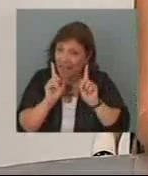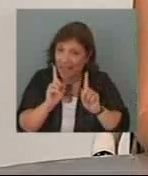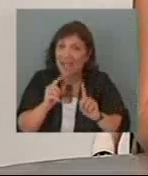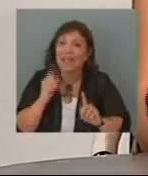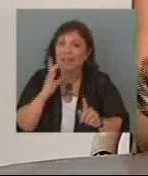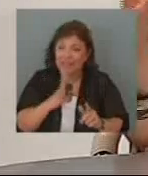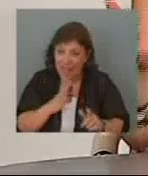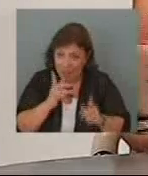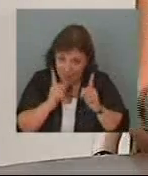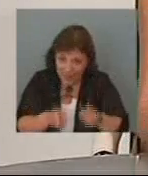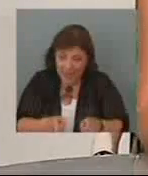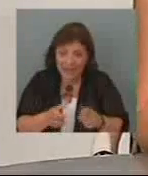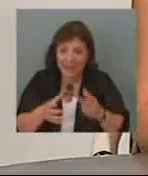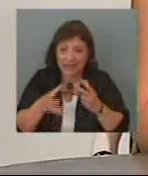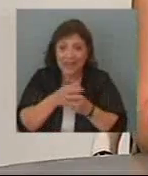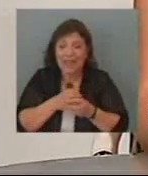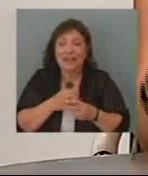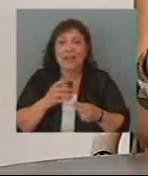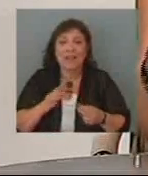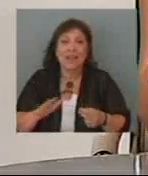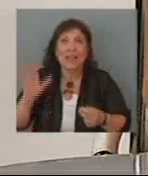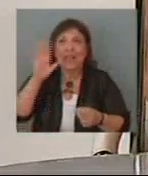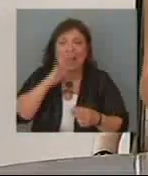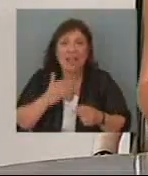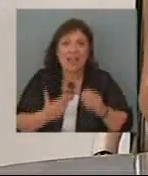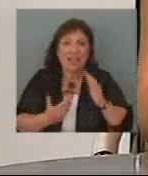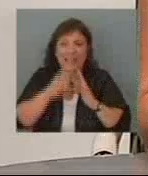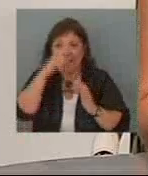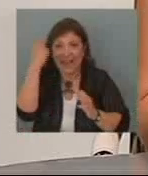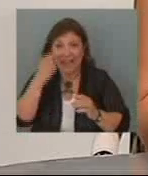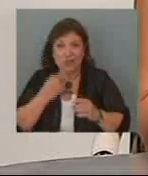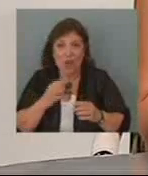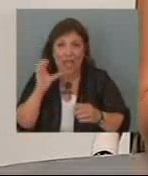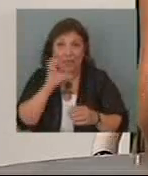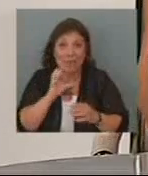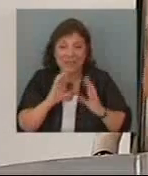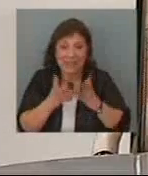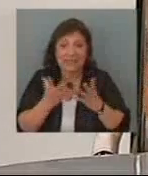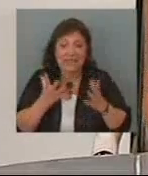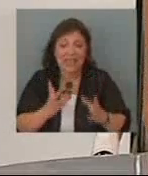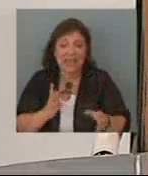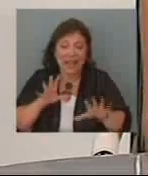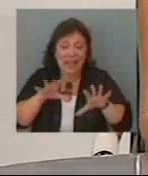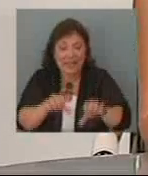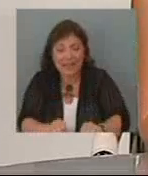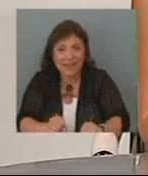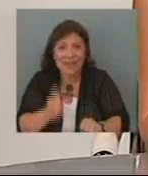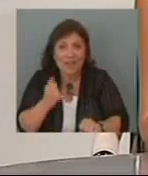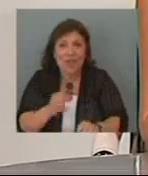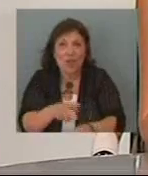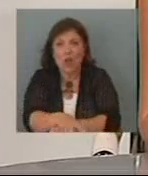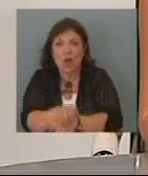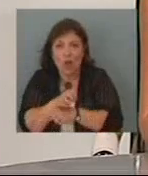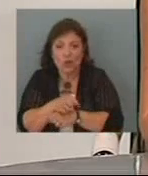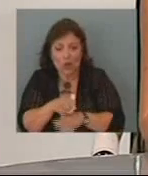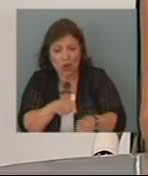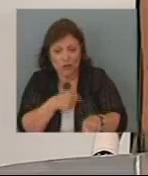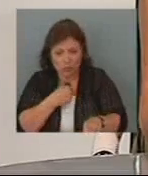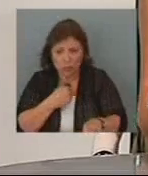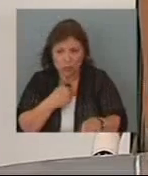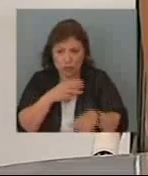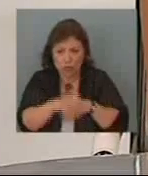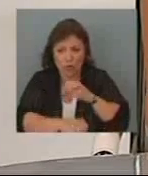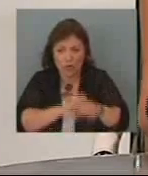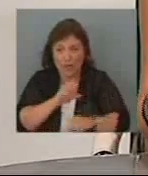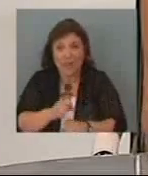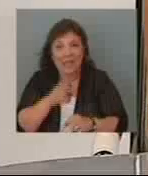las corporaciones, es decir, las multinacionales, que son las que quieren acceder y hacerse con el control de esos recursos naturales.